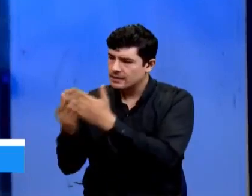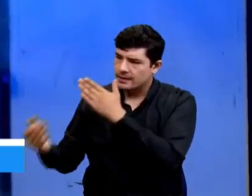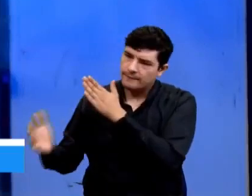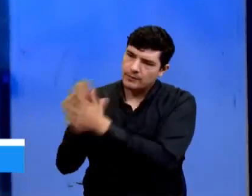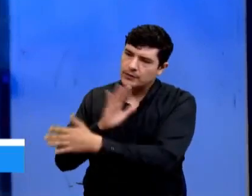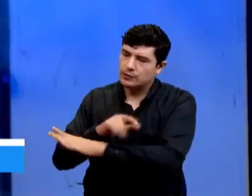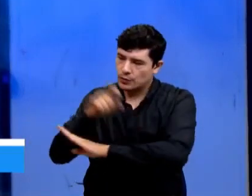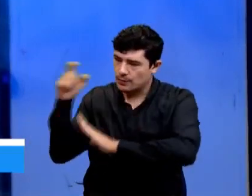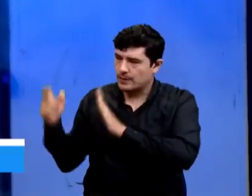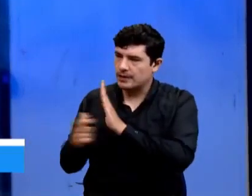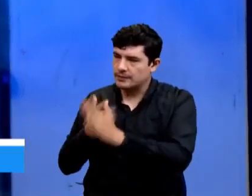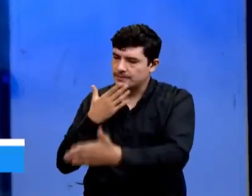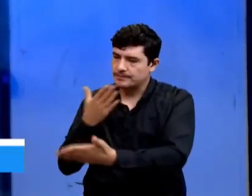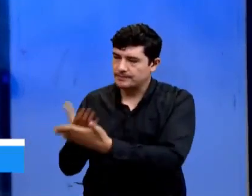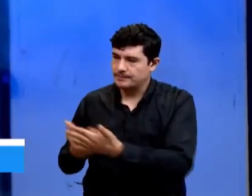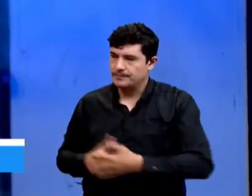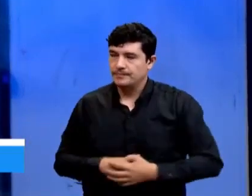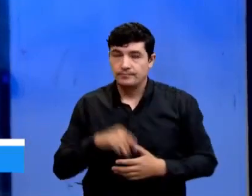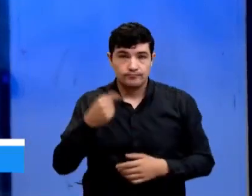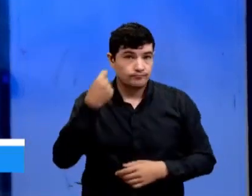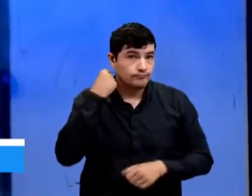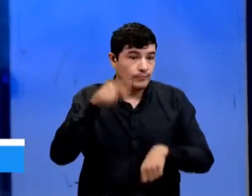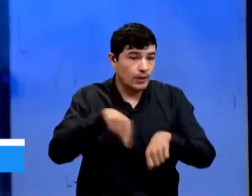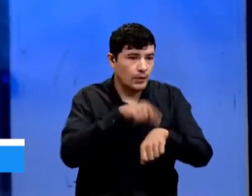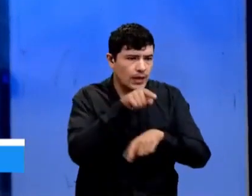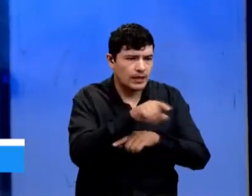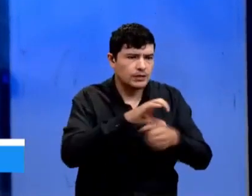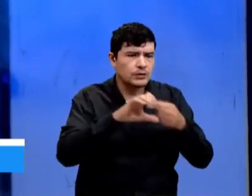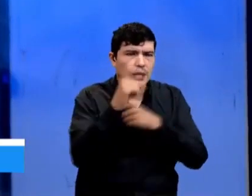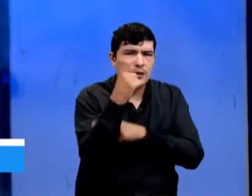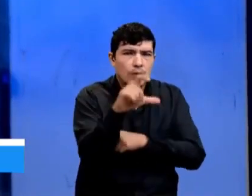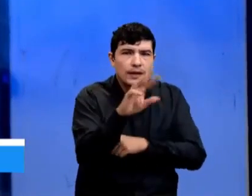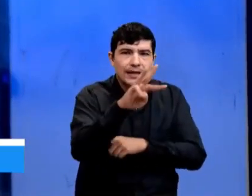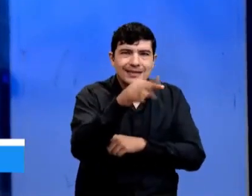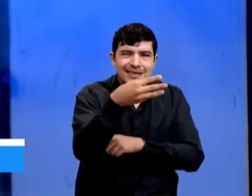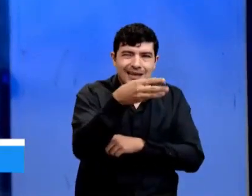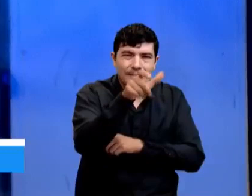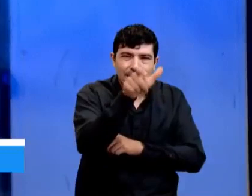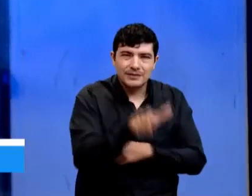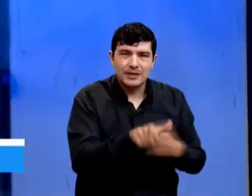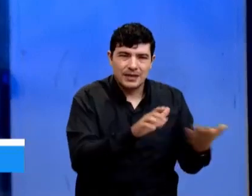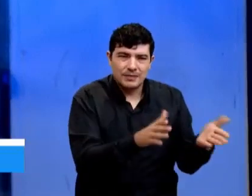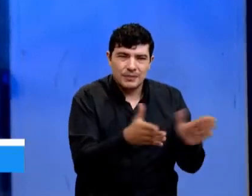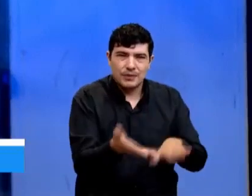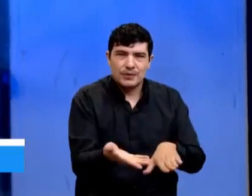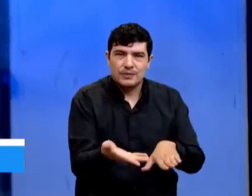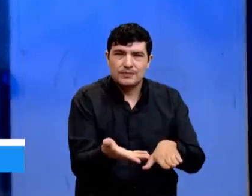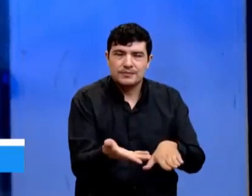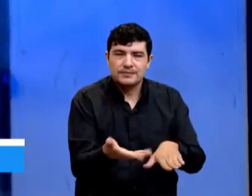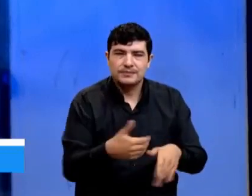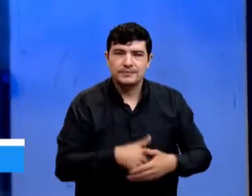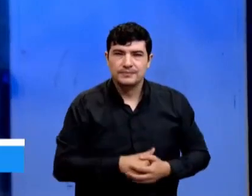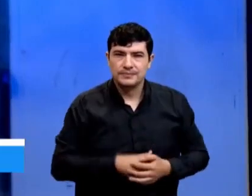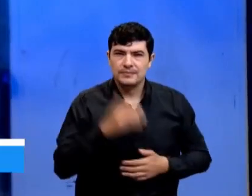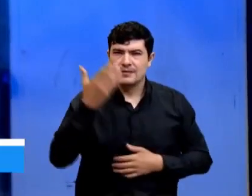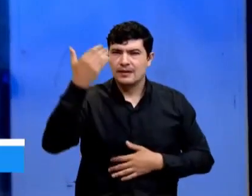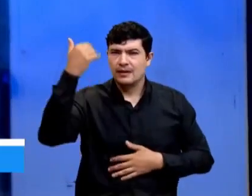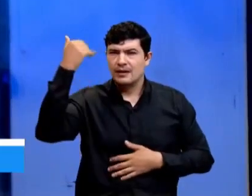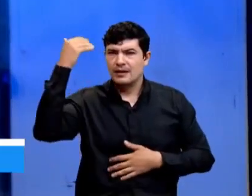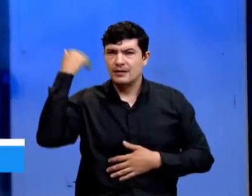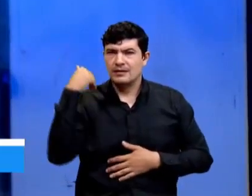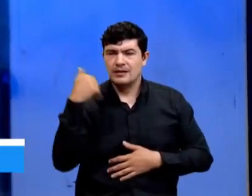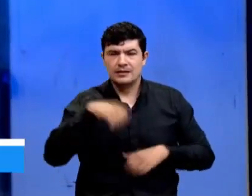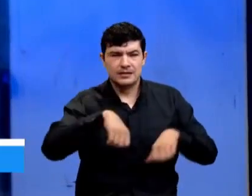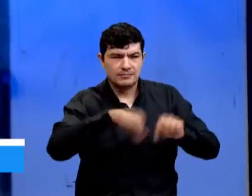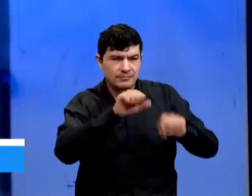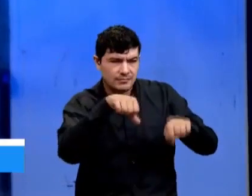Y atención, que en las últimas horas murió en la ciudad de Cúcuta la tercera persona que habría salido herida en medio de un ataque